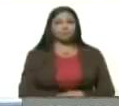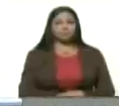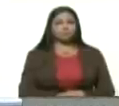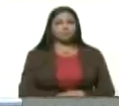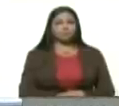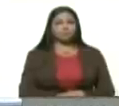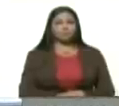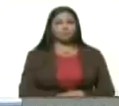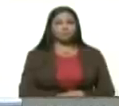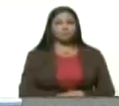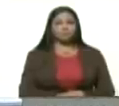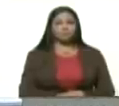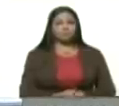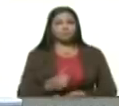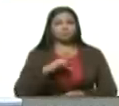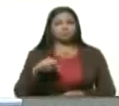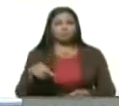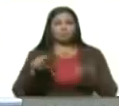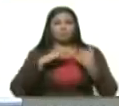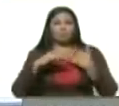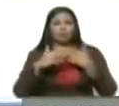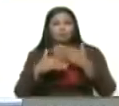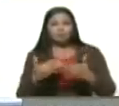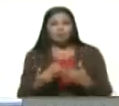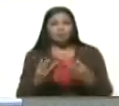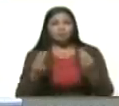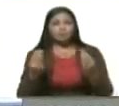Nos causa muchísima,